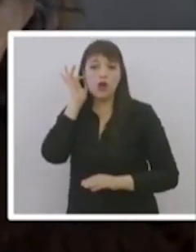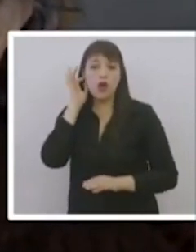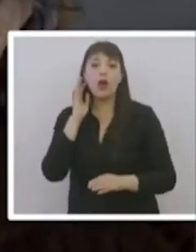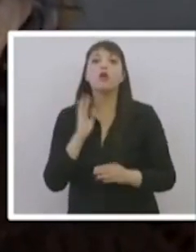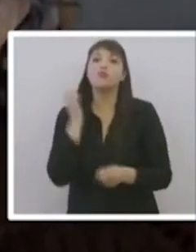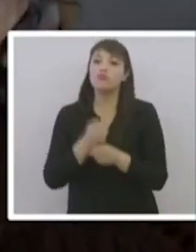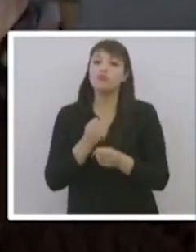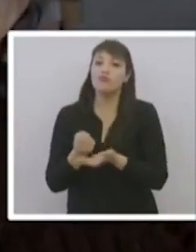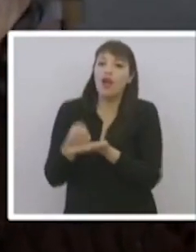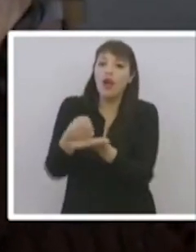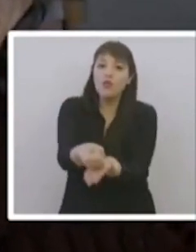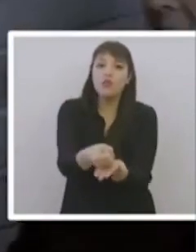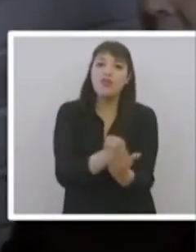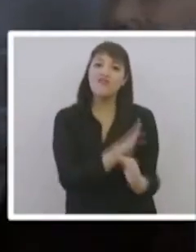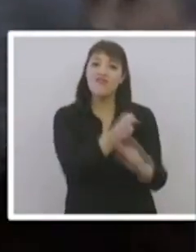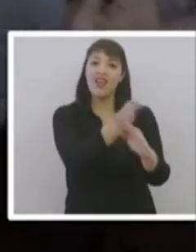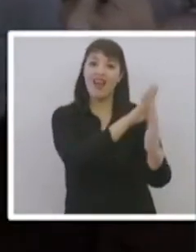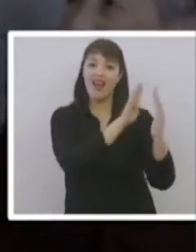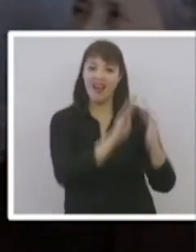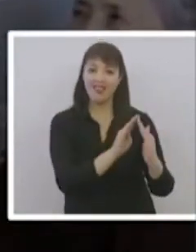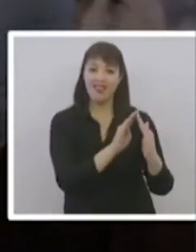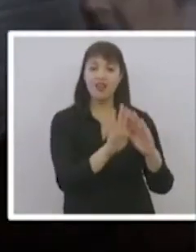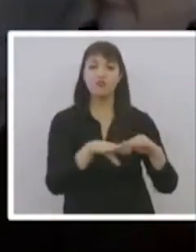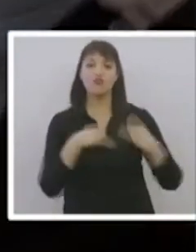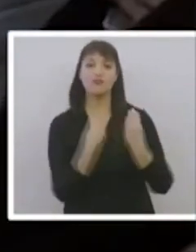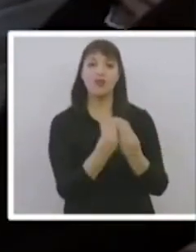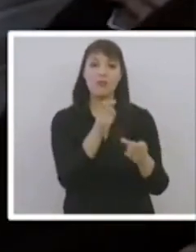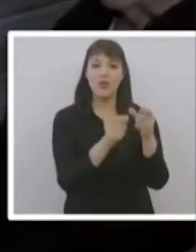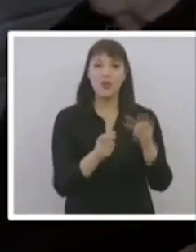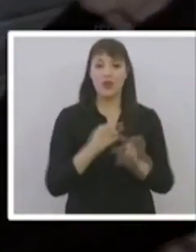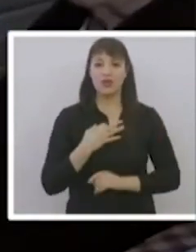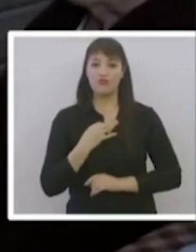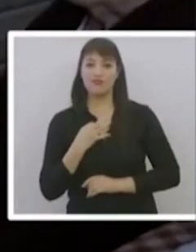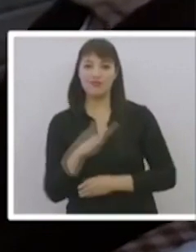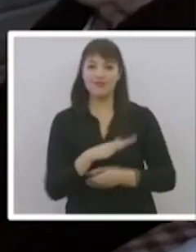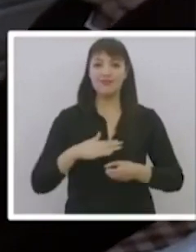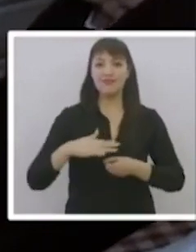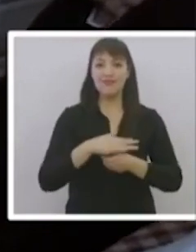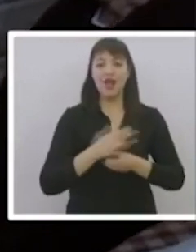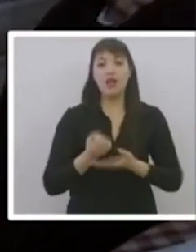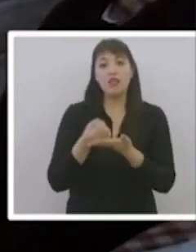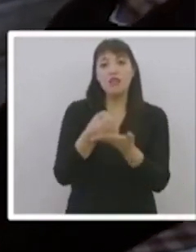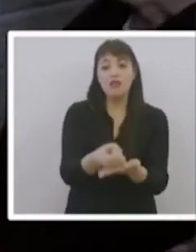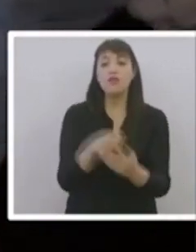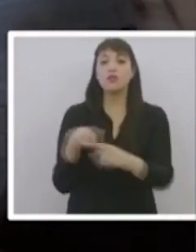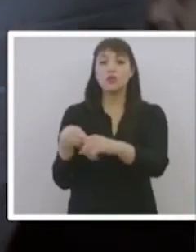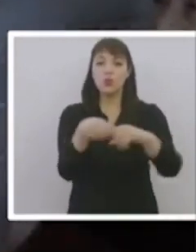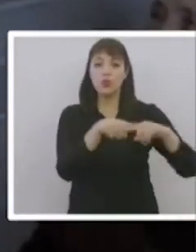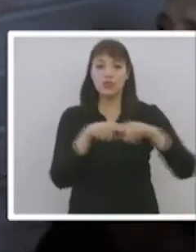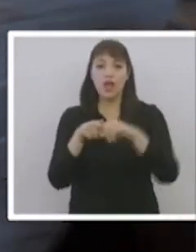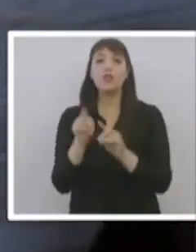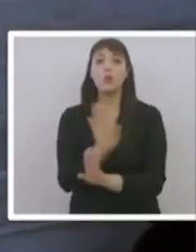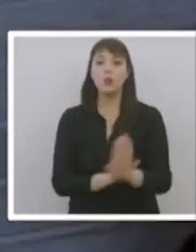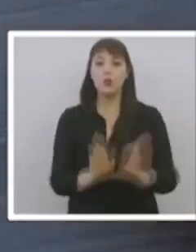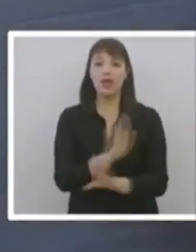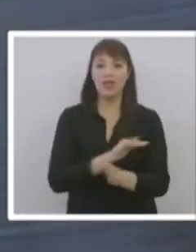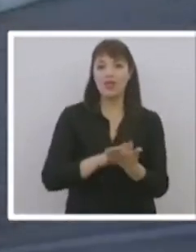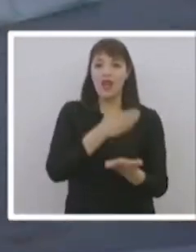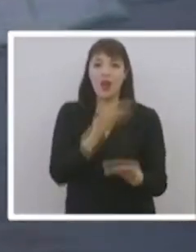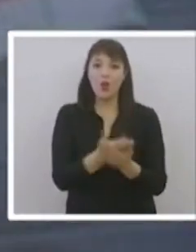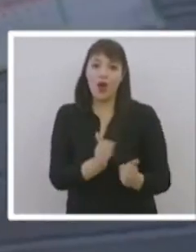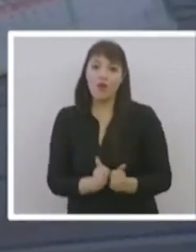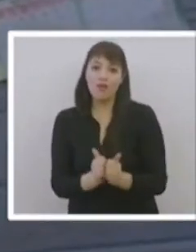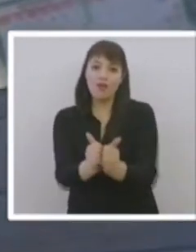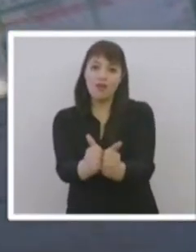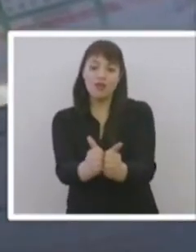tener derecho o espacios a la recreación, lo que nosotros mencionamos a veces de forma muy coloquial, que hay muchas personas que incluso hoy en día no pueden estar viendo